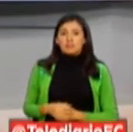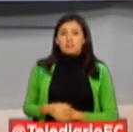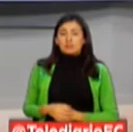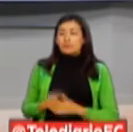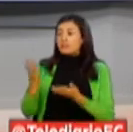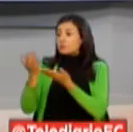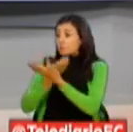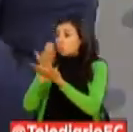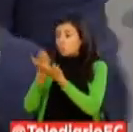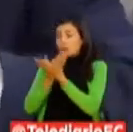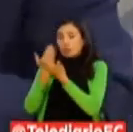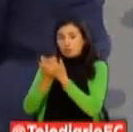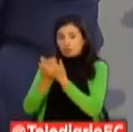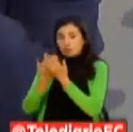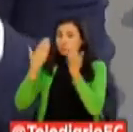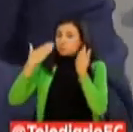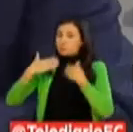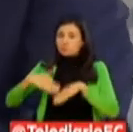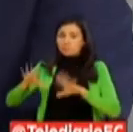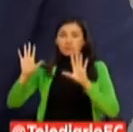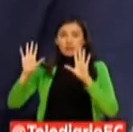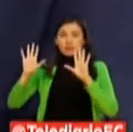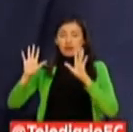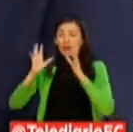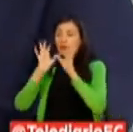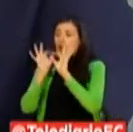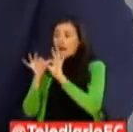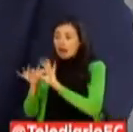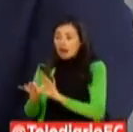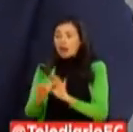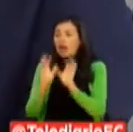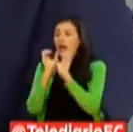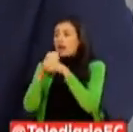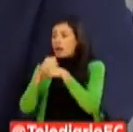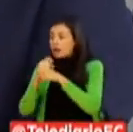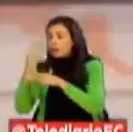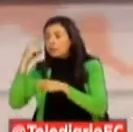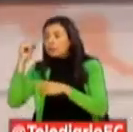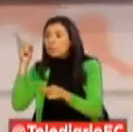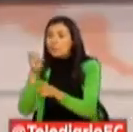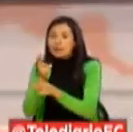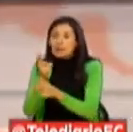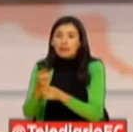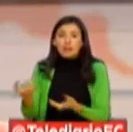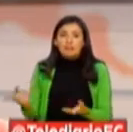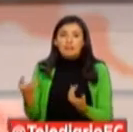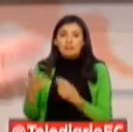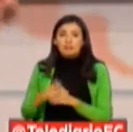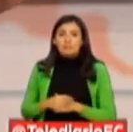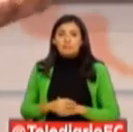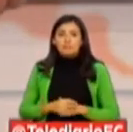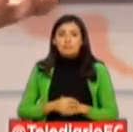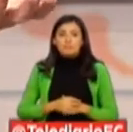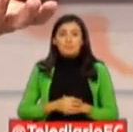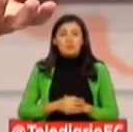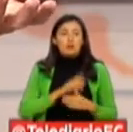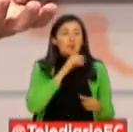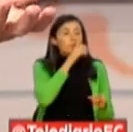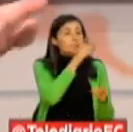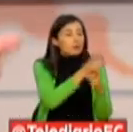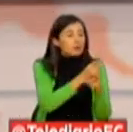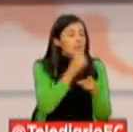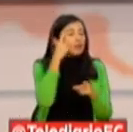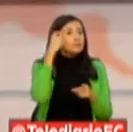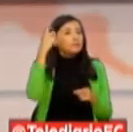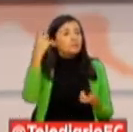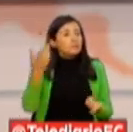que alrededor del cual se tejen verdades y fantasías. Ahora, yo digo, al decir verdades y